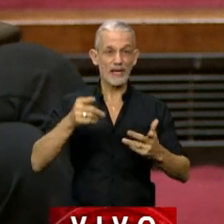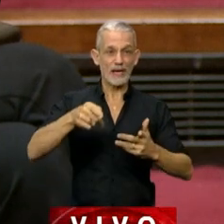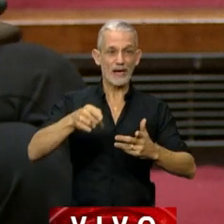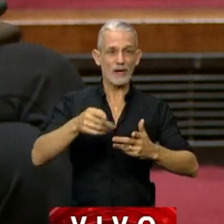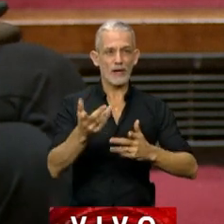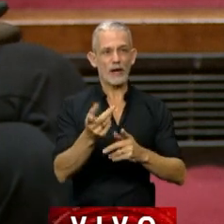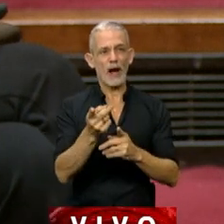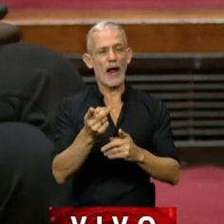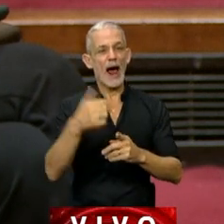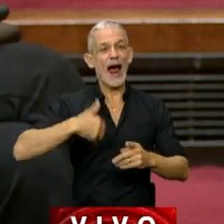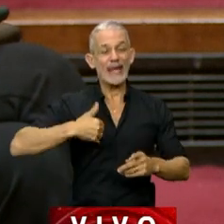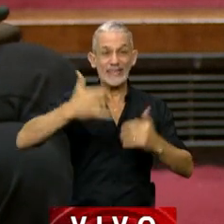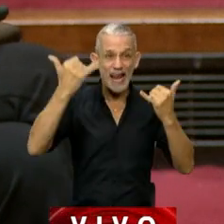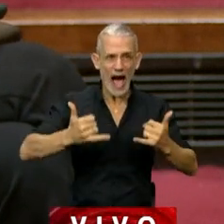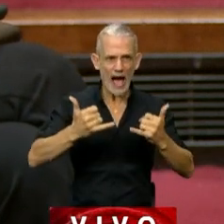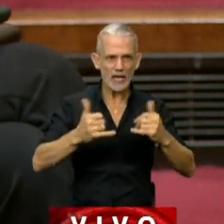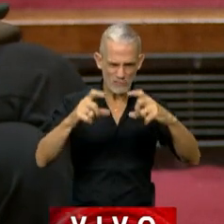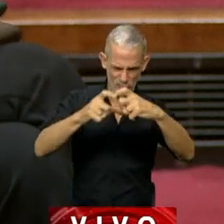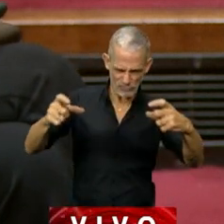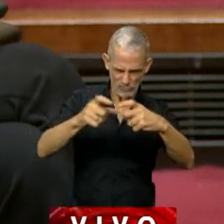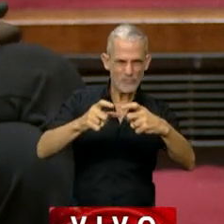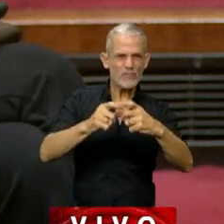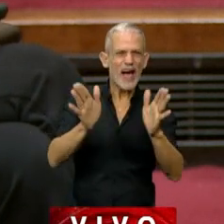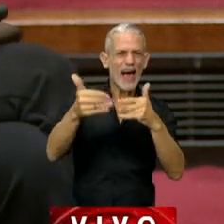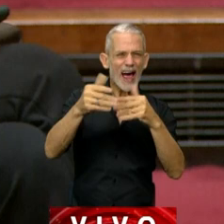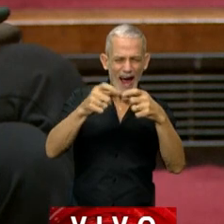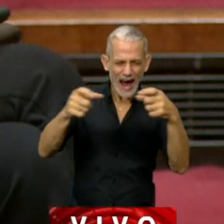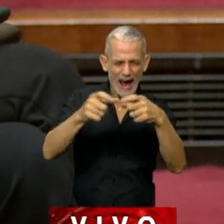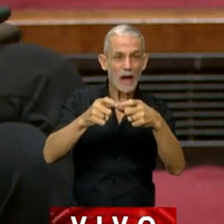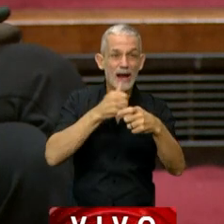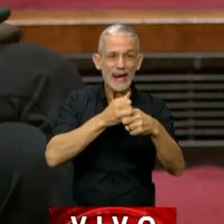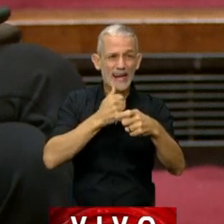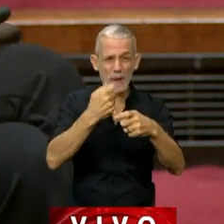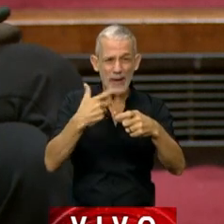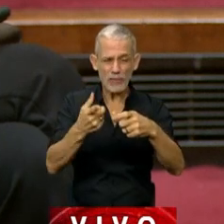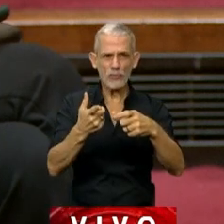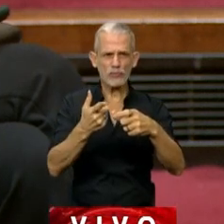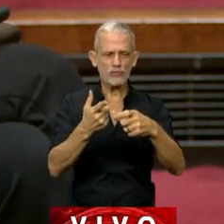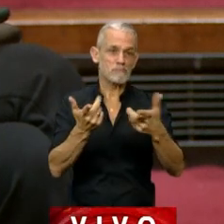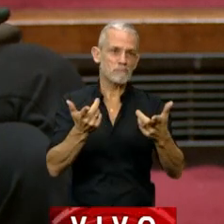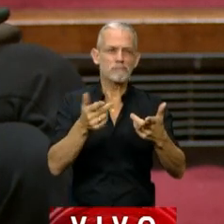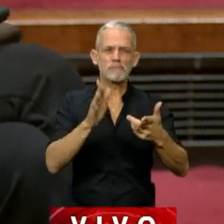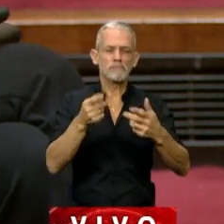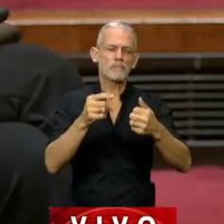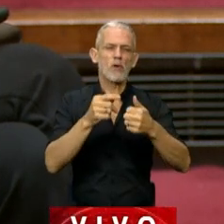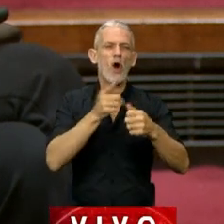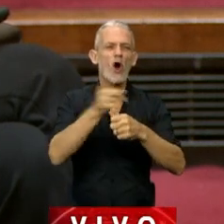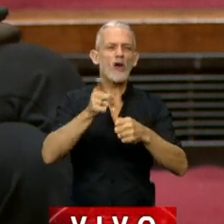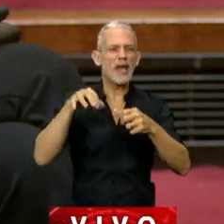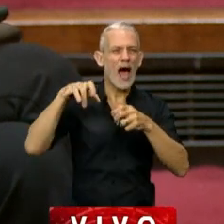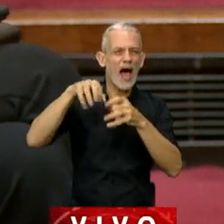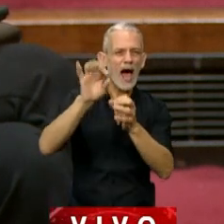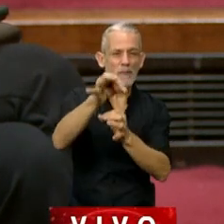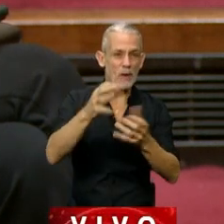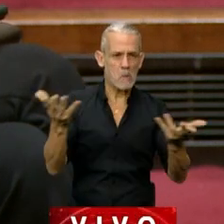presentación. En la Argentina tenemos presentaciones de los medicamentos, en este caso los antibióticos, los antimicrobianos, que no